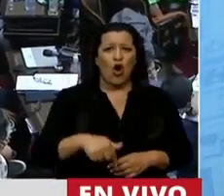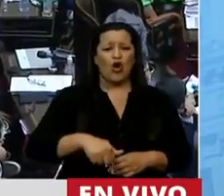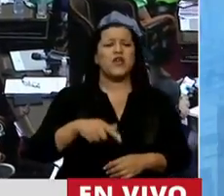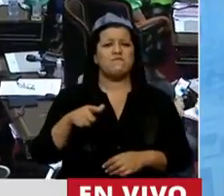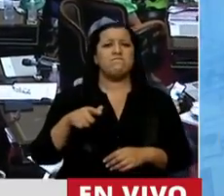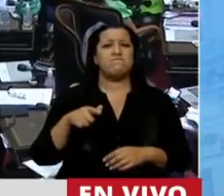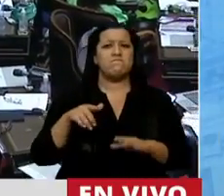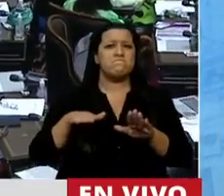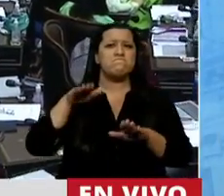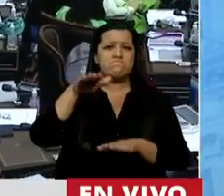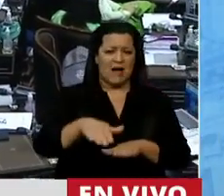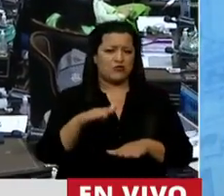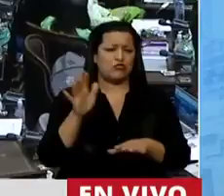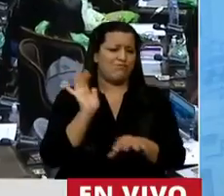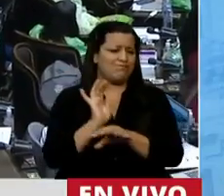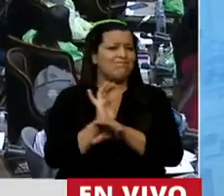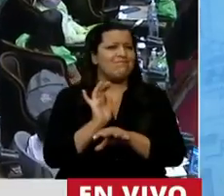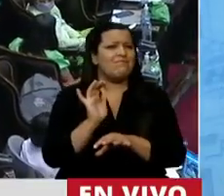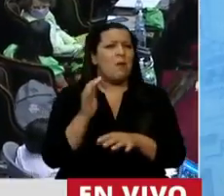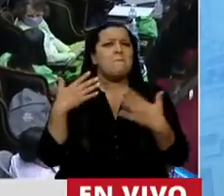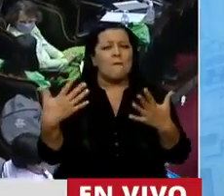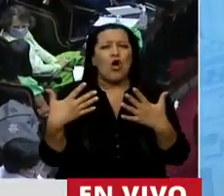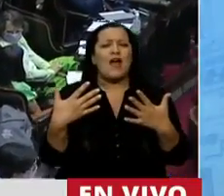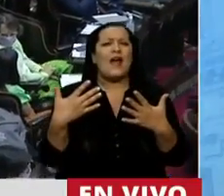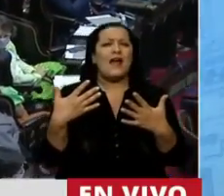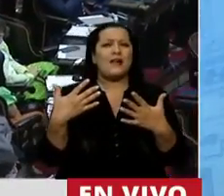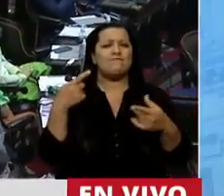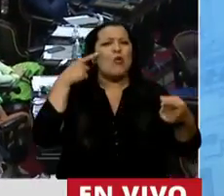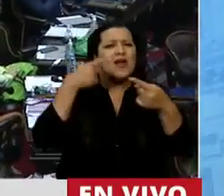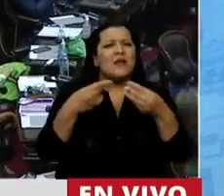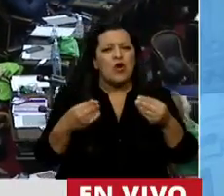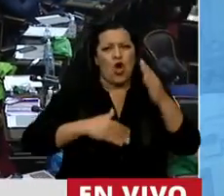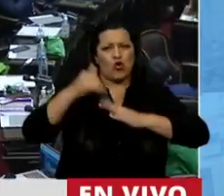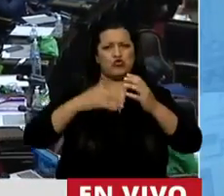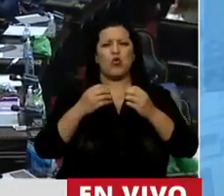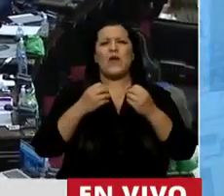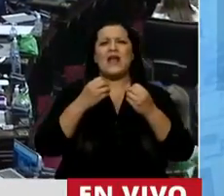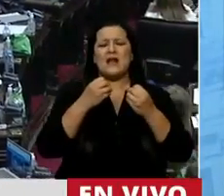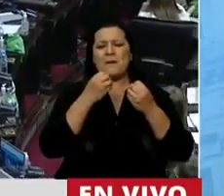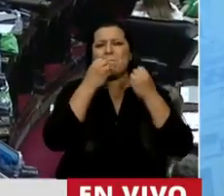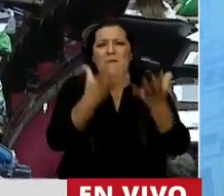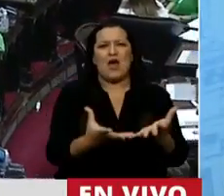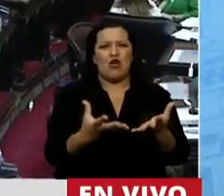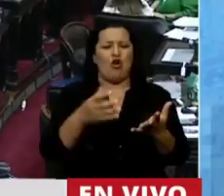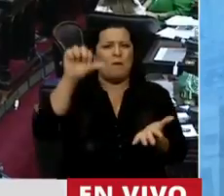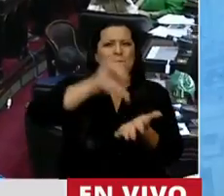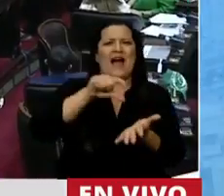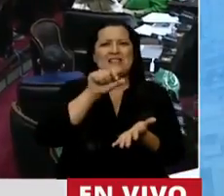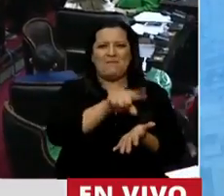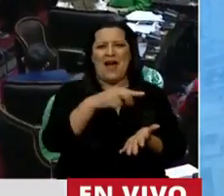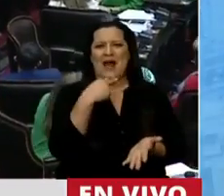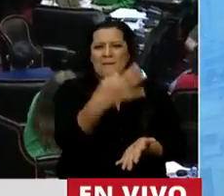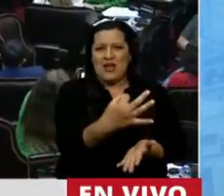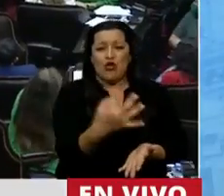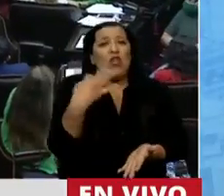paso de poder construir un país mejor para él. Un país donde se